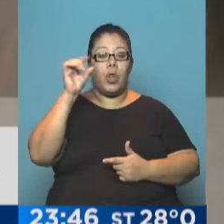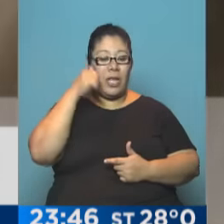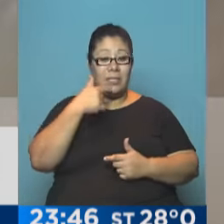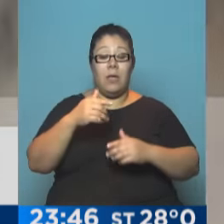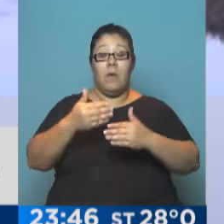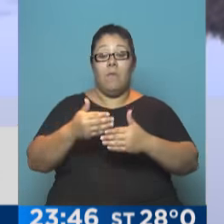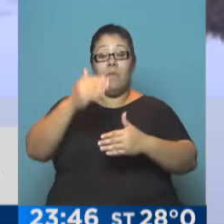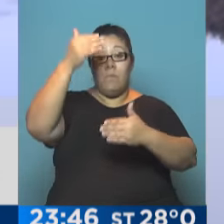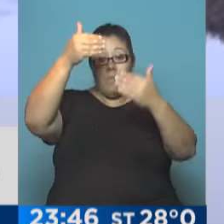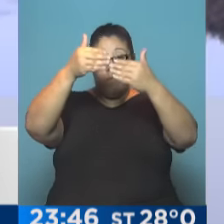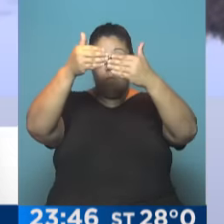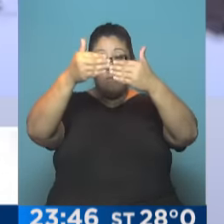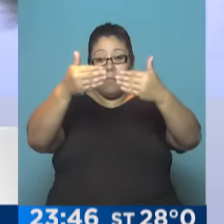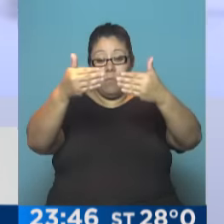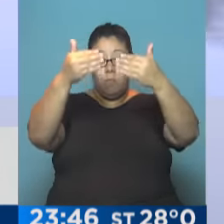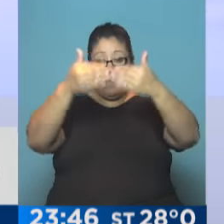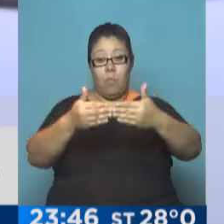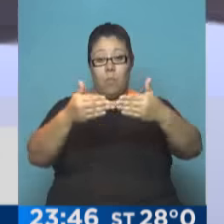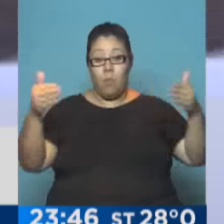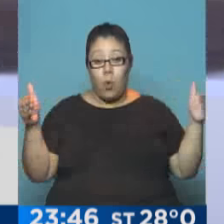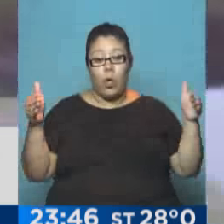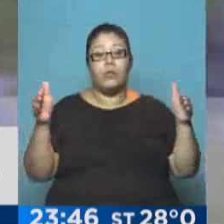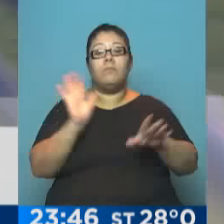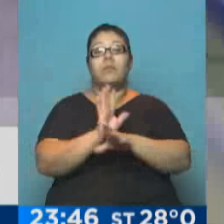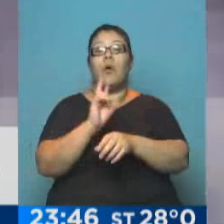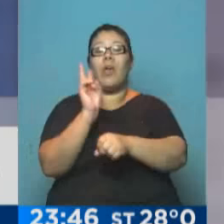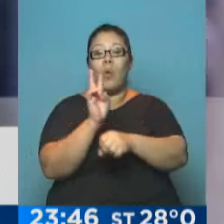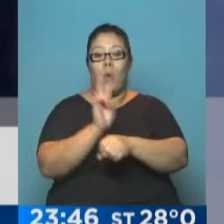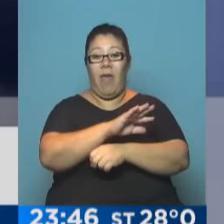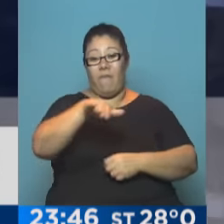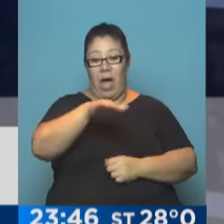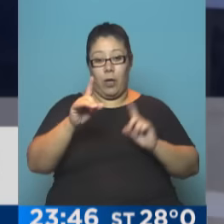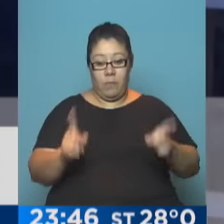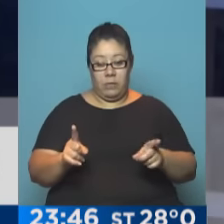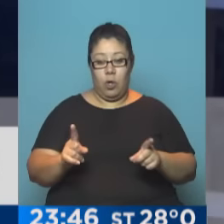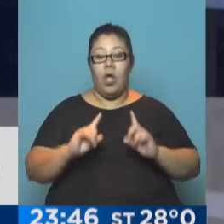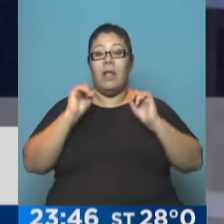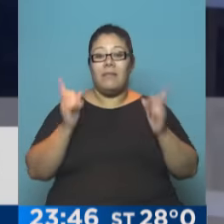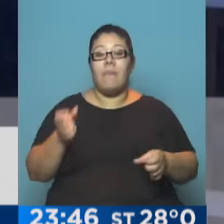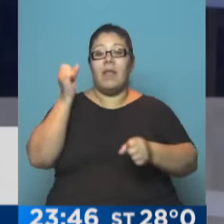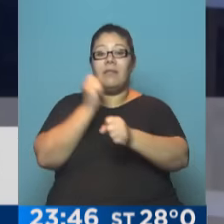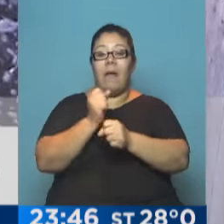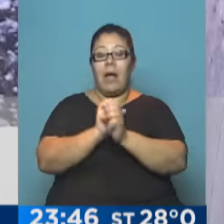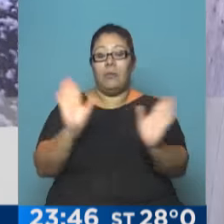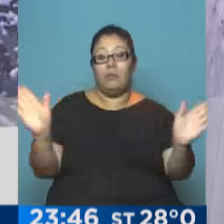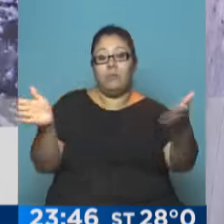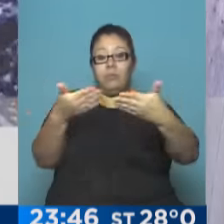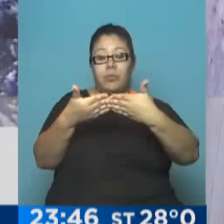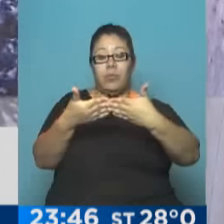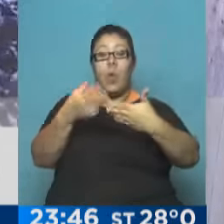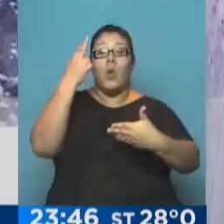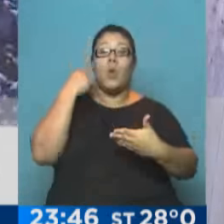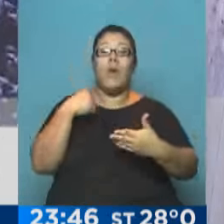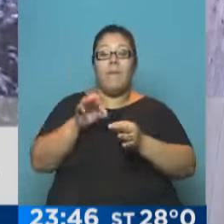cruce para el lado de esos barrios que mencioné. Trabajamos en sistema de compuerta, 9 metros cerramos ya para que no